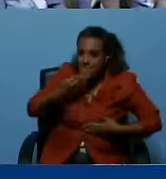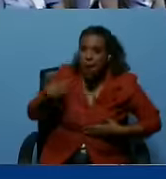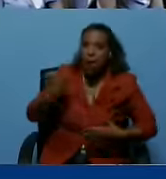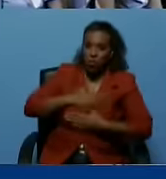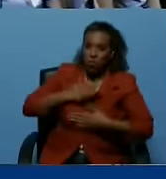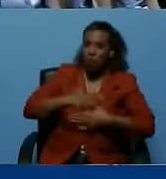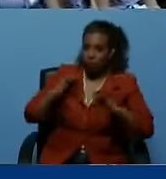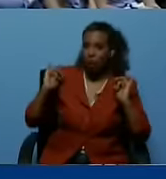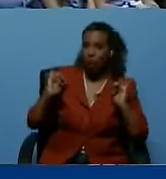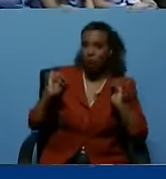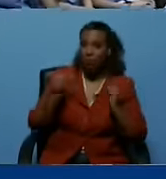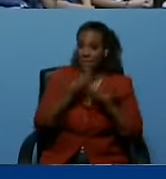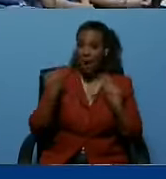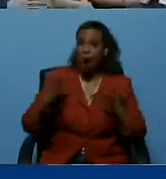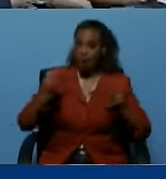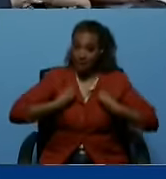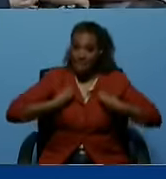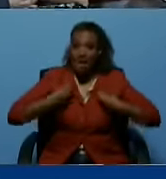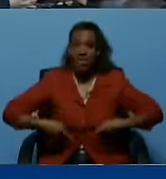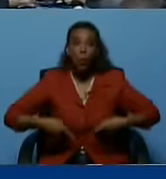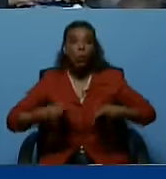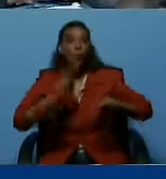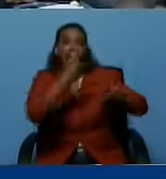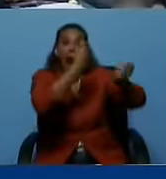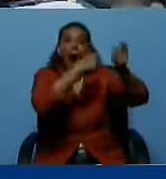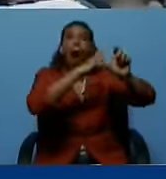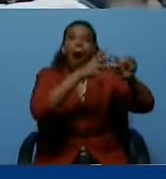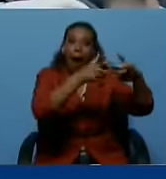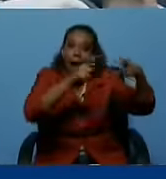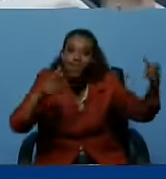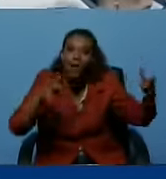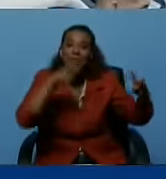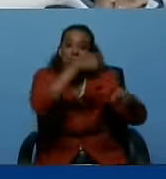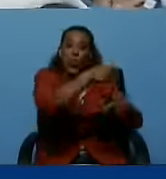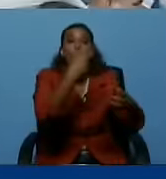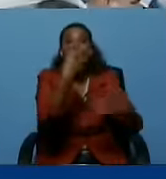vida. Y ustedes generan, si tenemos